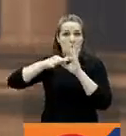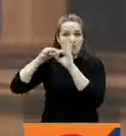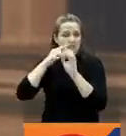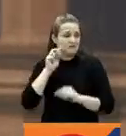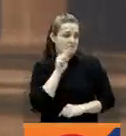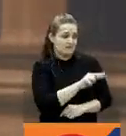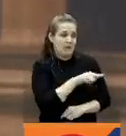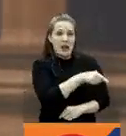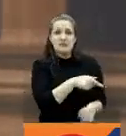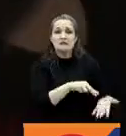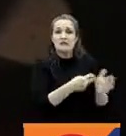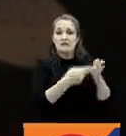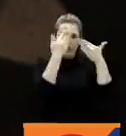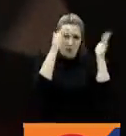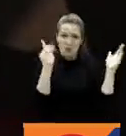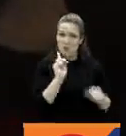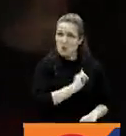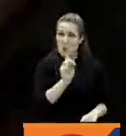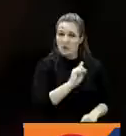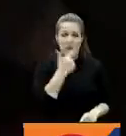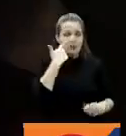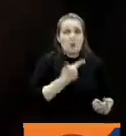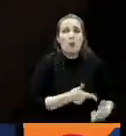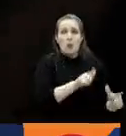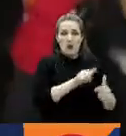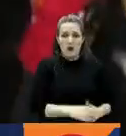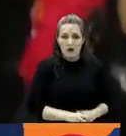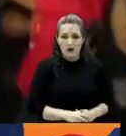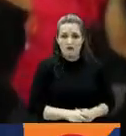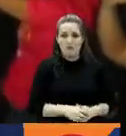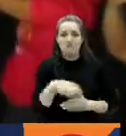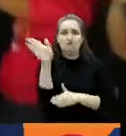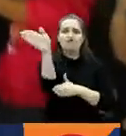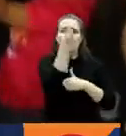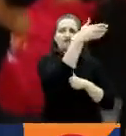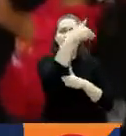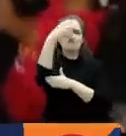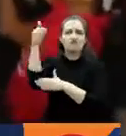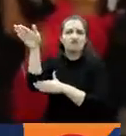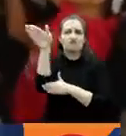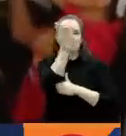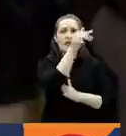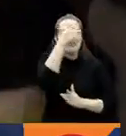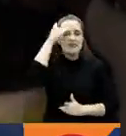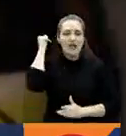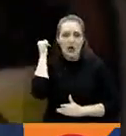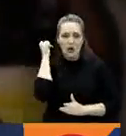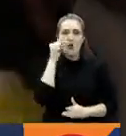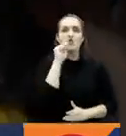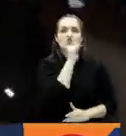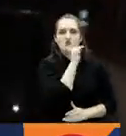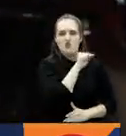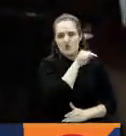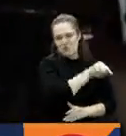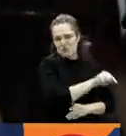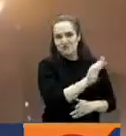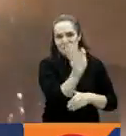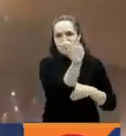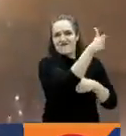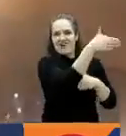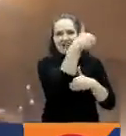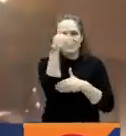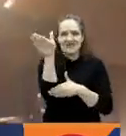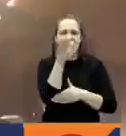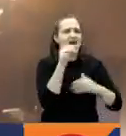democracia. Con banderas rojinegras del Frente Sandinista de Liberación Nacional, miles de seguidores de Daniel Ortega festejaron